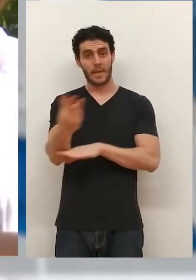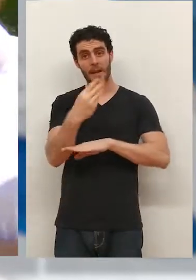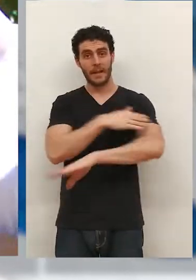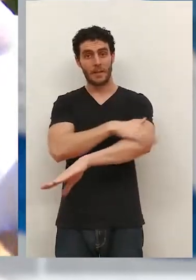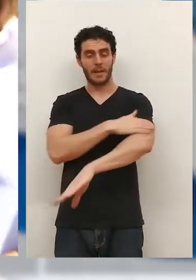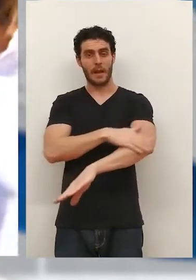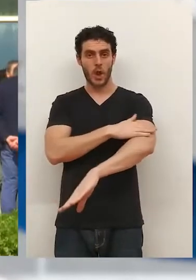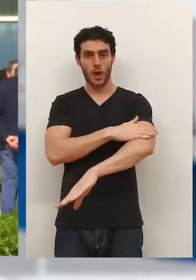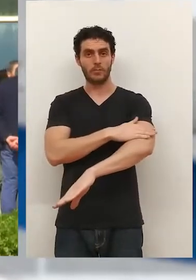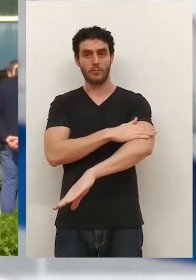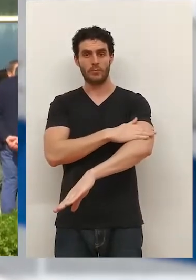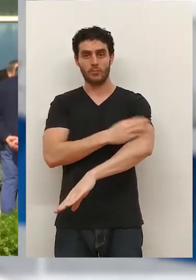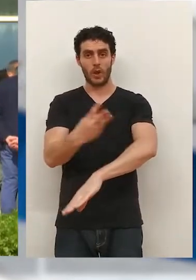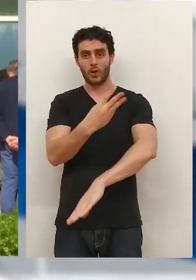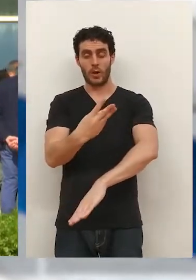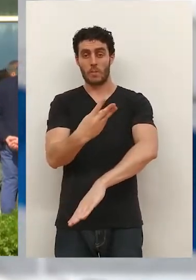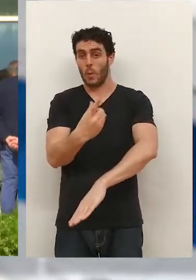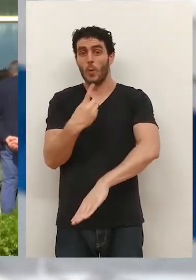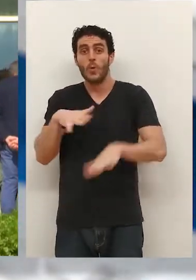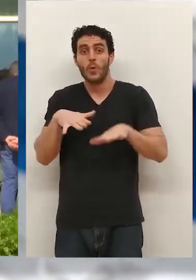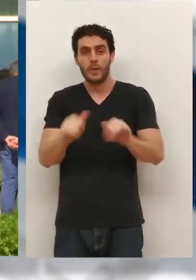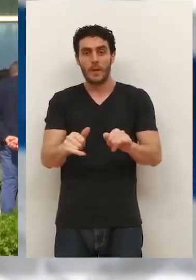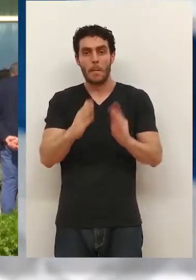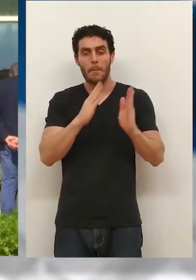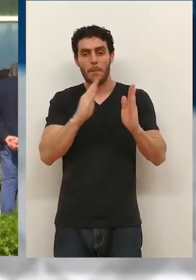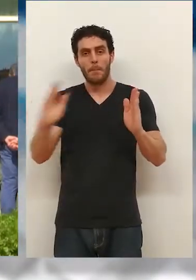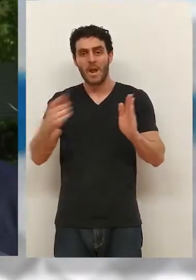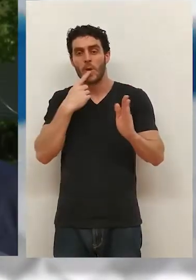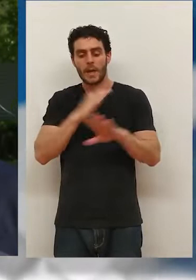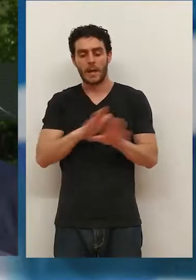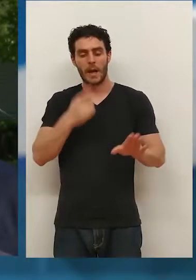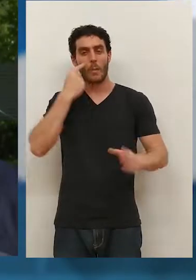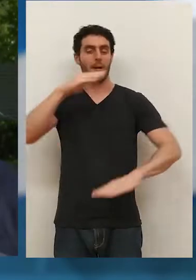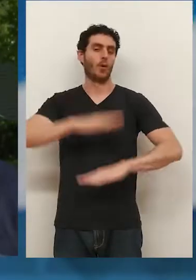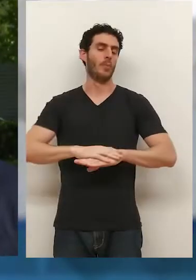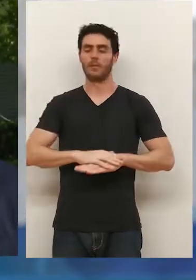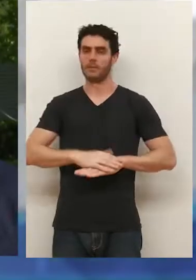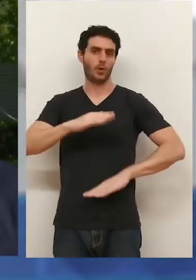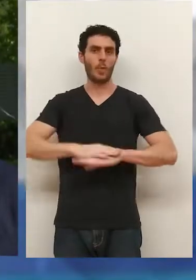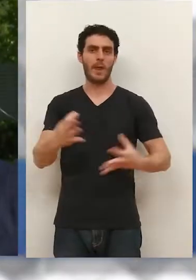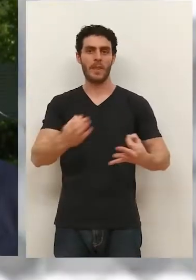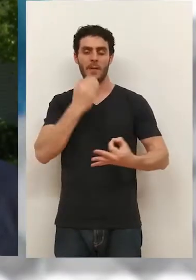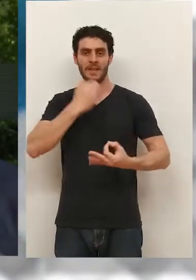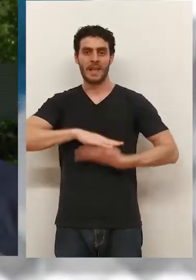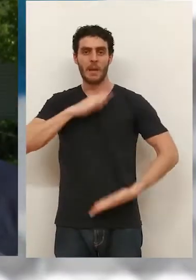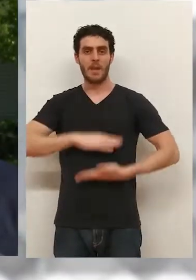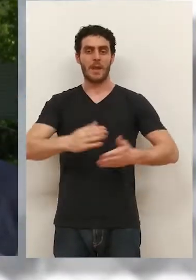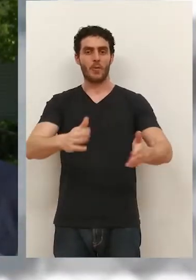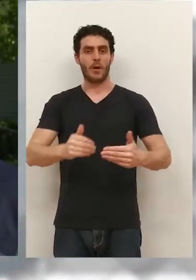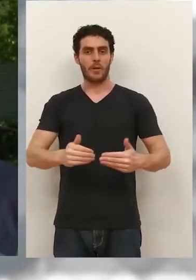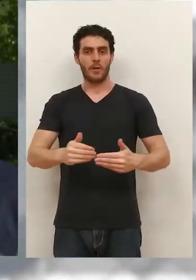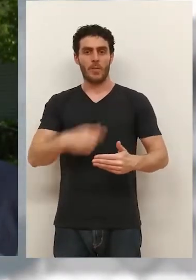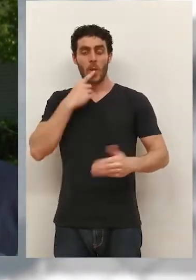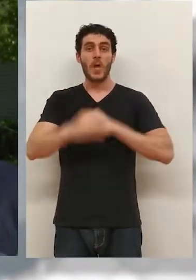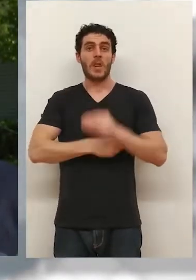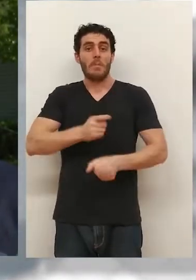de las 3 administraciones ha concretado los plazos. Hay que cumplir lo que se promete, y si no tienes la capacidad de hacerlo, pues